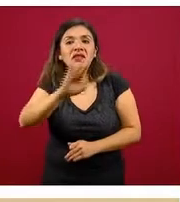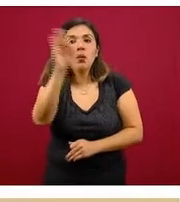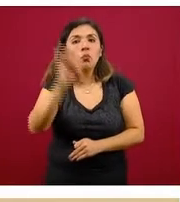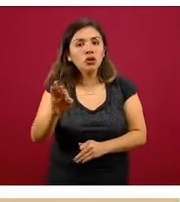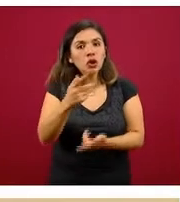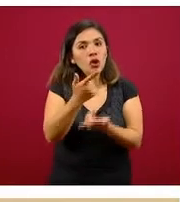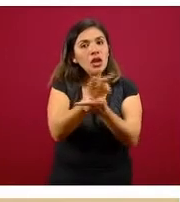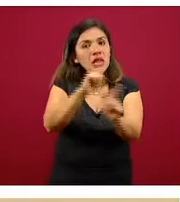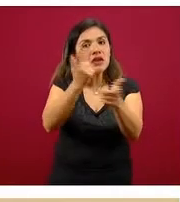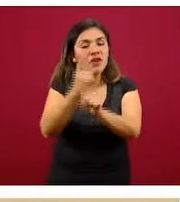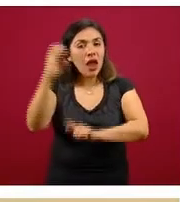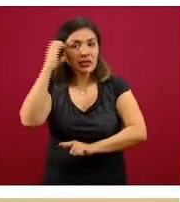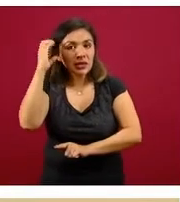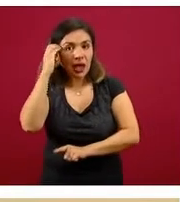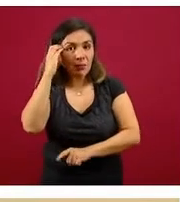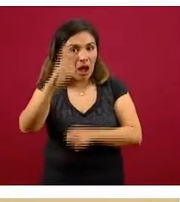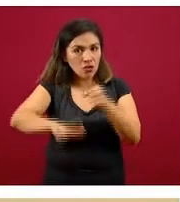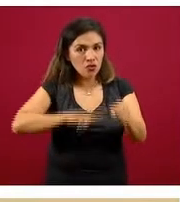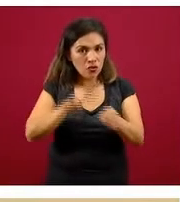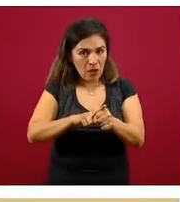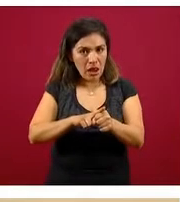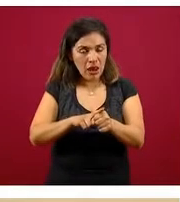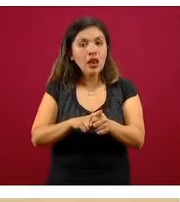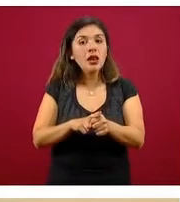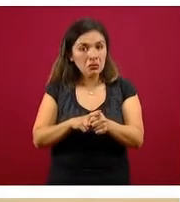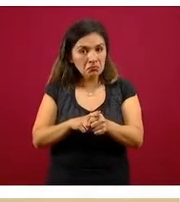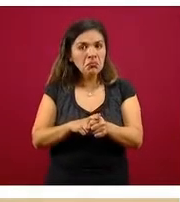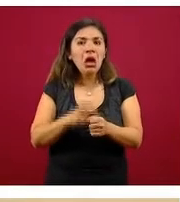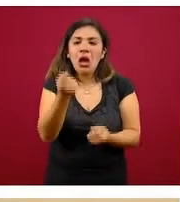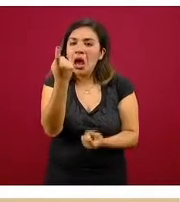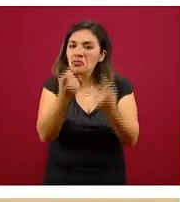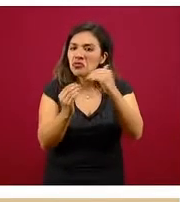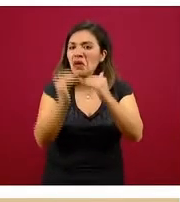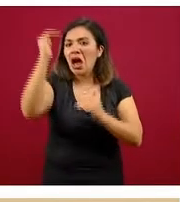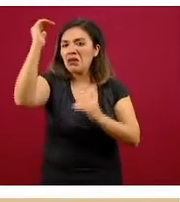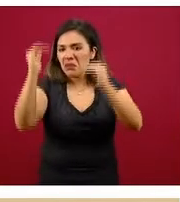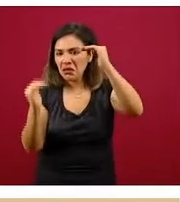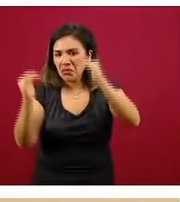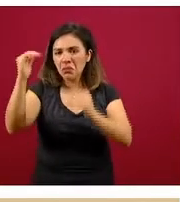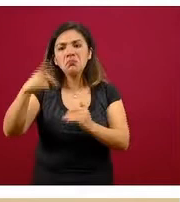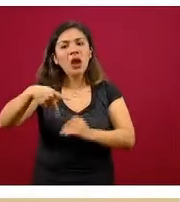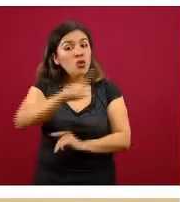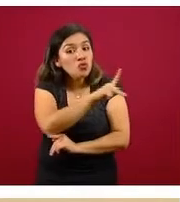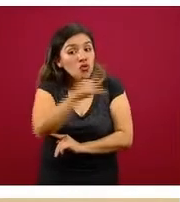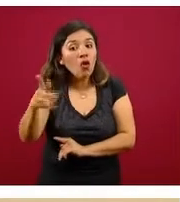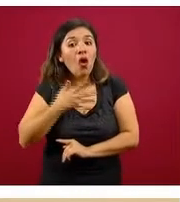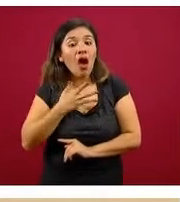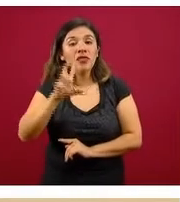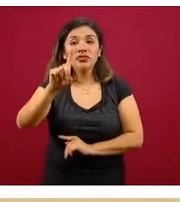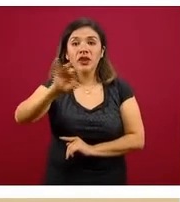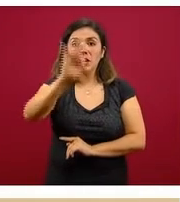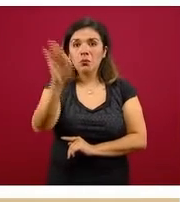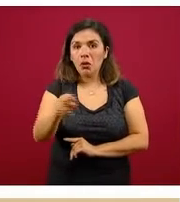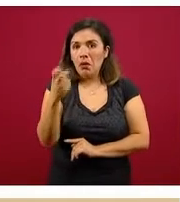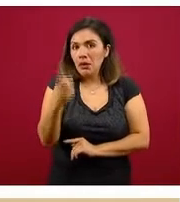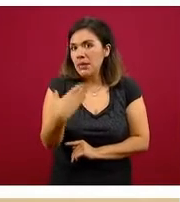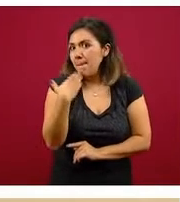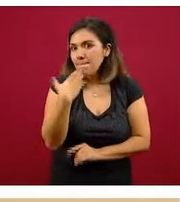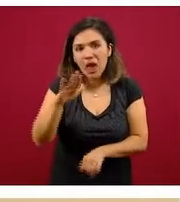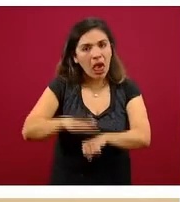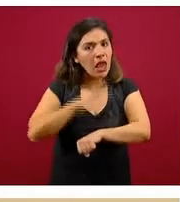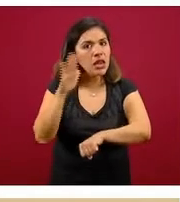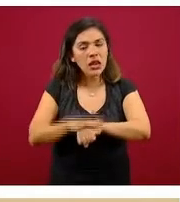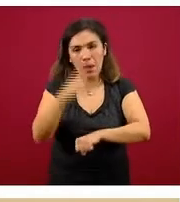de disponibilidad en camas generales. Unas más, unas menos, pero todas al menos un 30%, lo cual es un